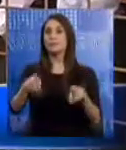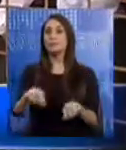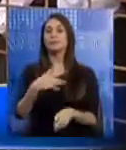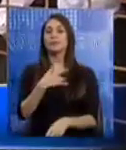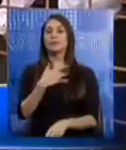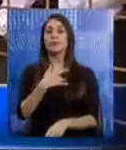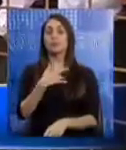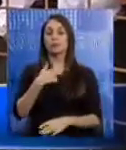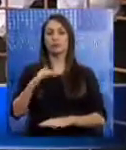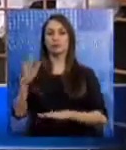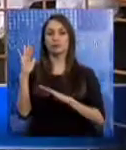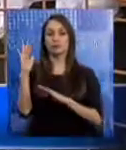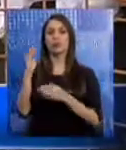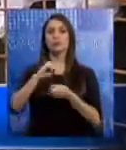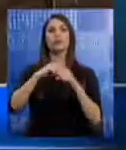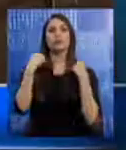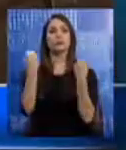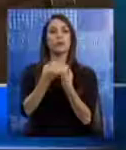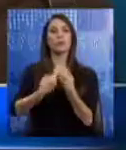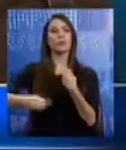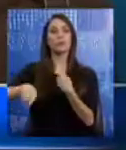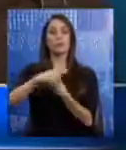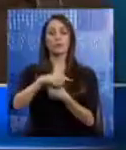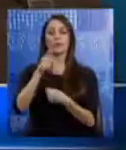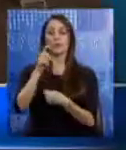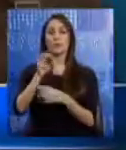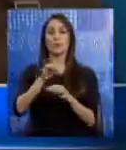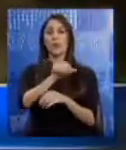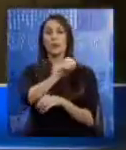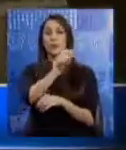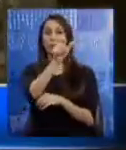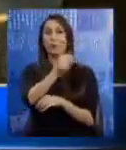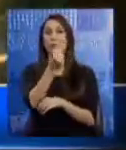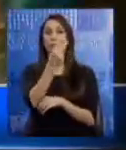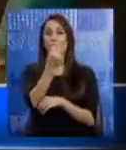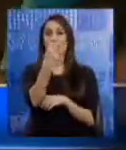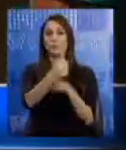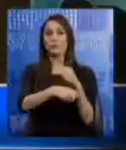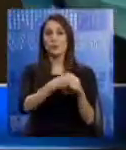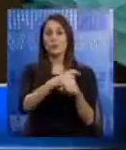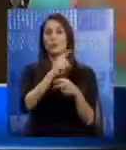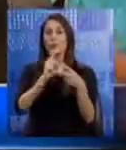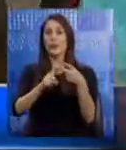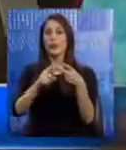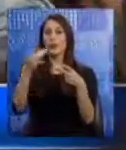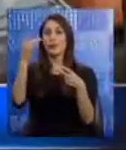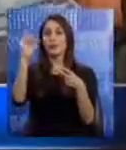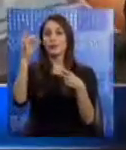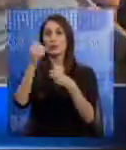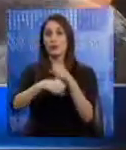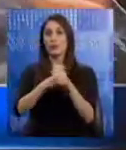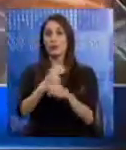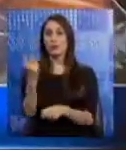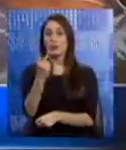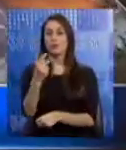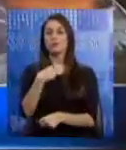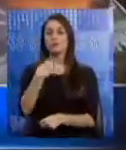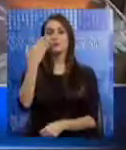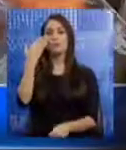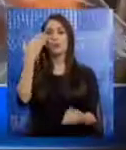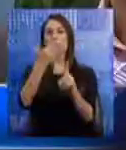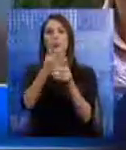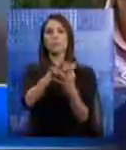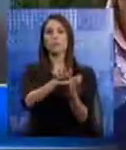sienten comprometidos con la sociedad. Cristian Bernaza, de 22 años, y Kevin Villasís, de 18, ya tienen proyectos en